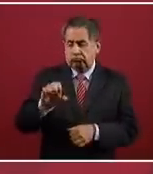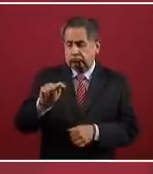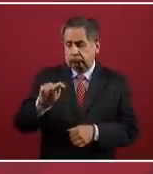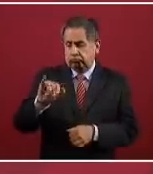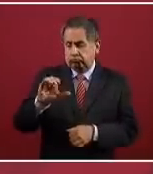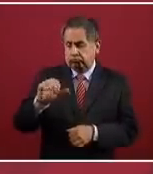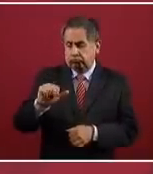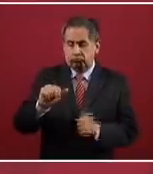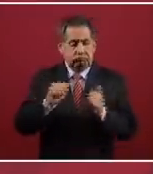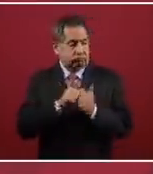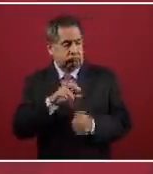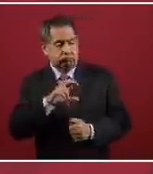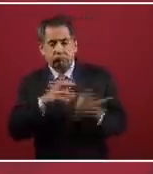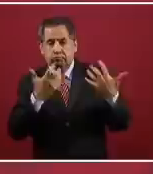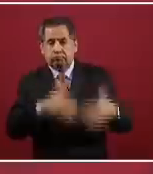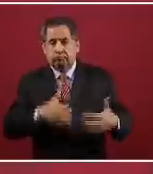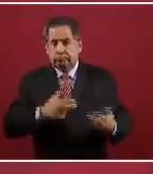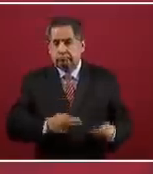empresarial.